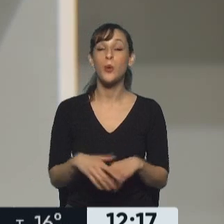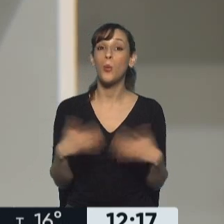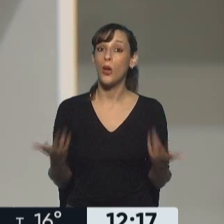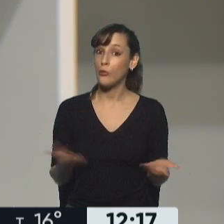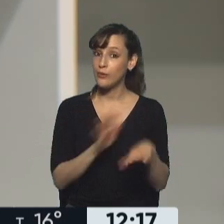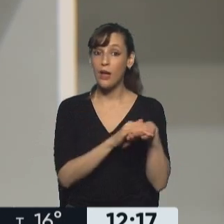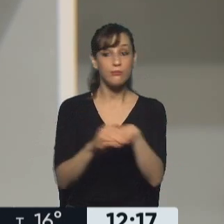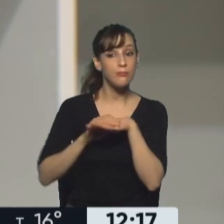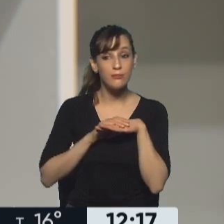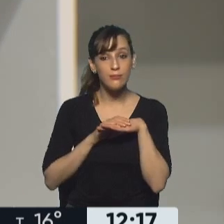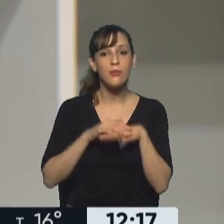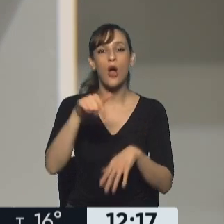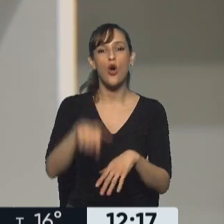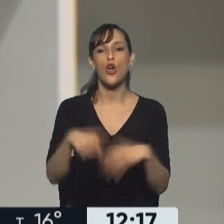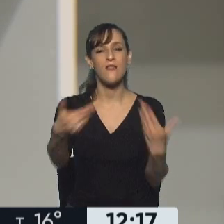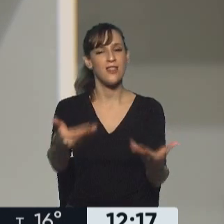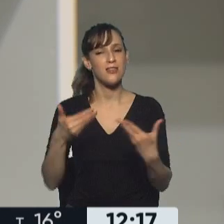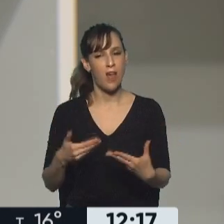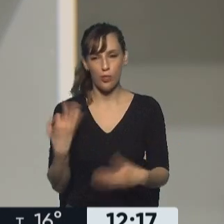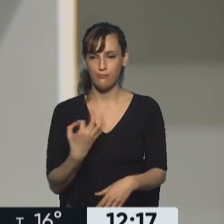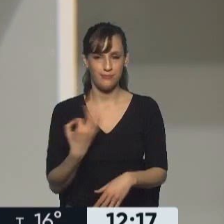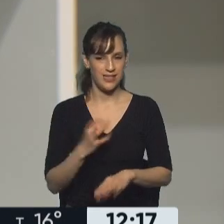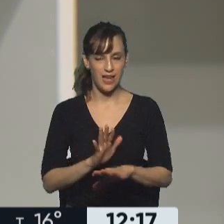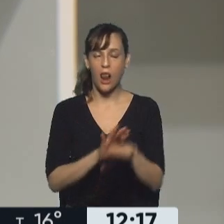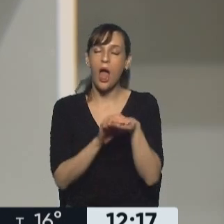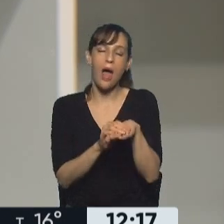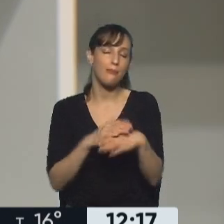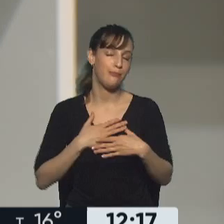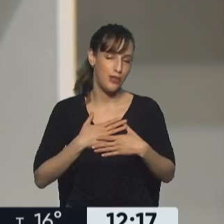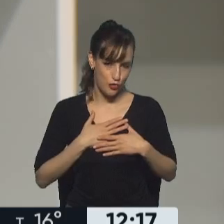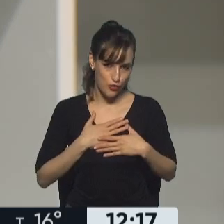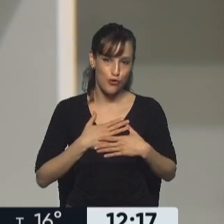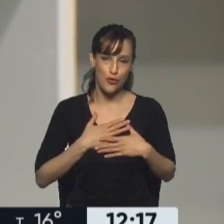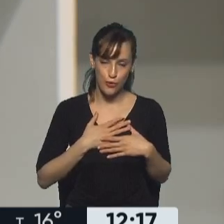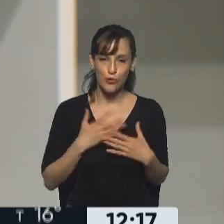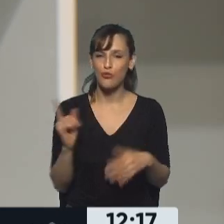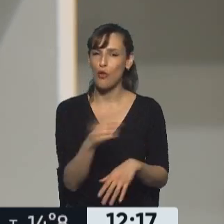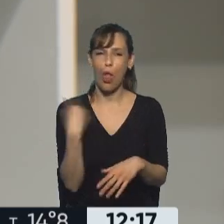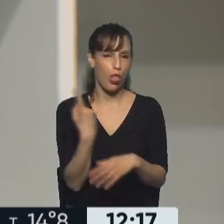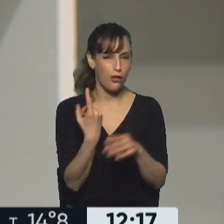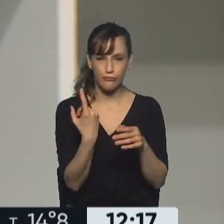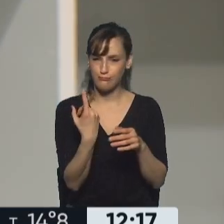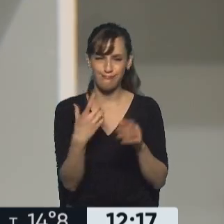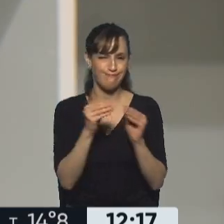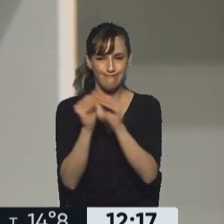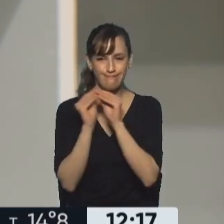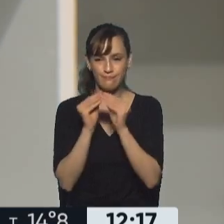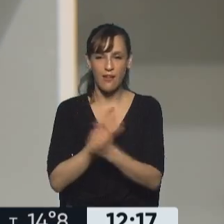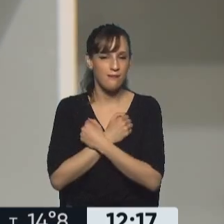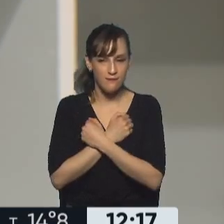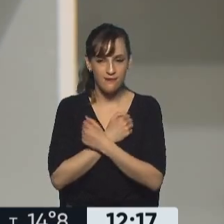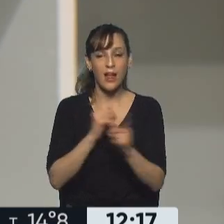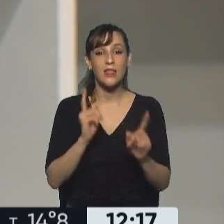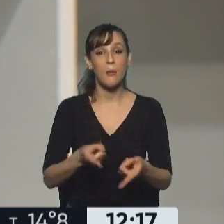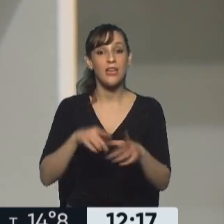Queridas amigas y amigos, tenemos un invitado espectacular, un amigo, muy querido por todos los artistas, los actores y también